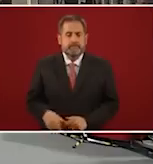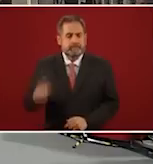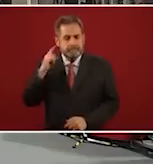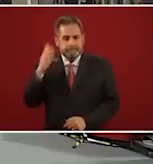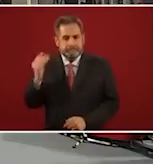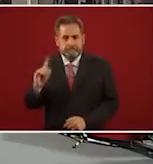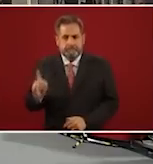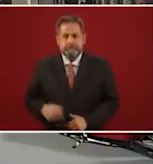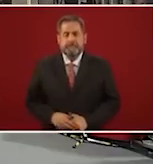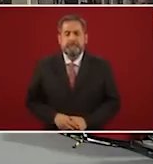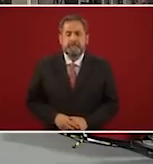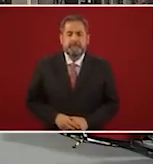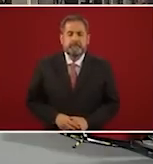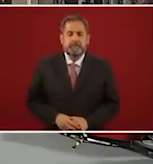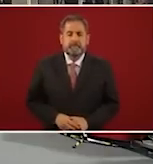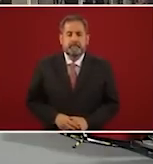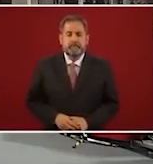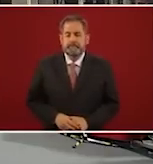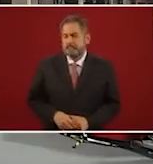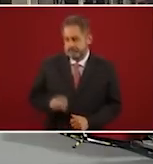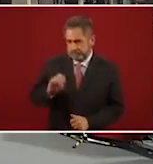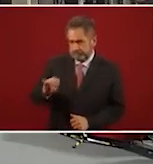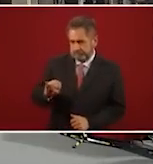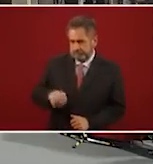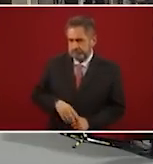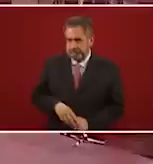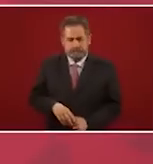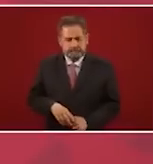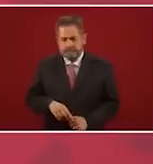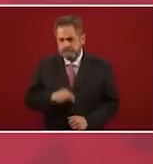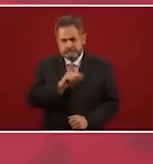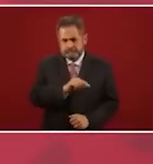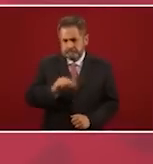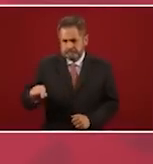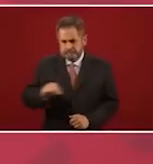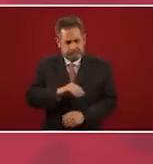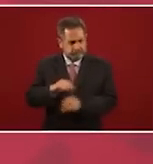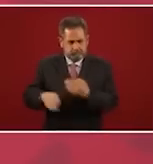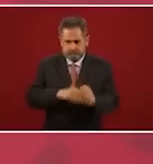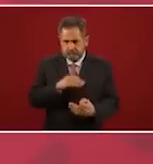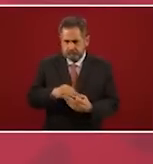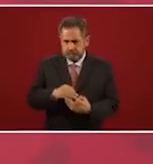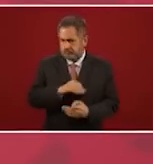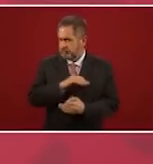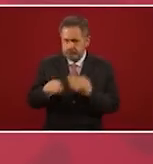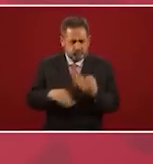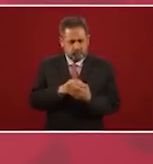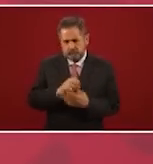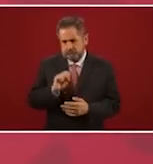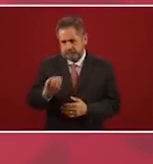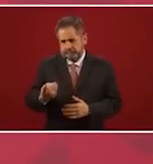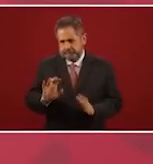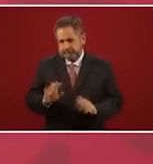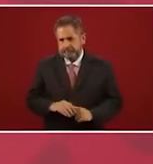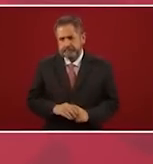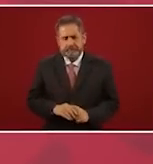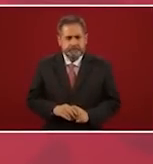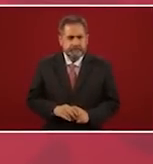tienen… Sí, en todos los casos, en todos los casos. O